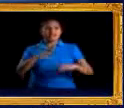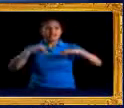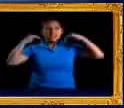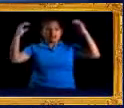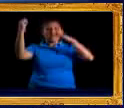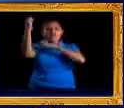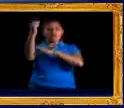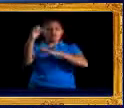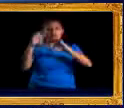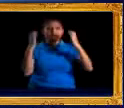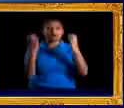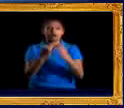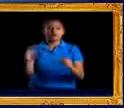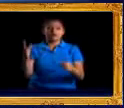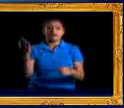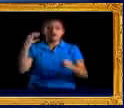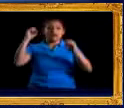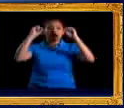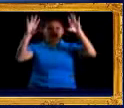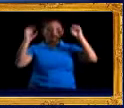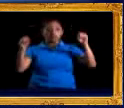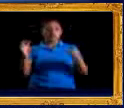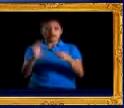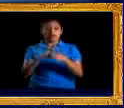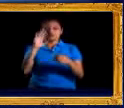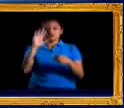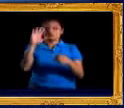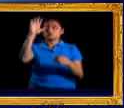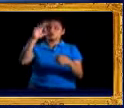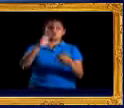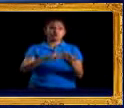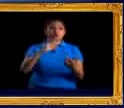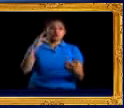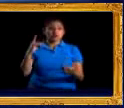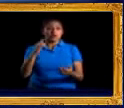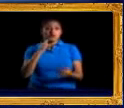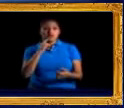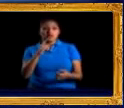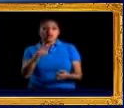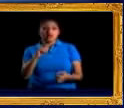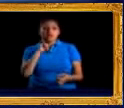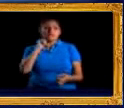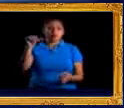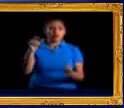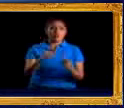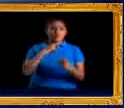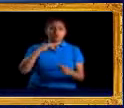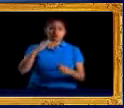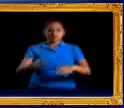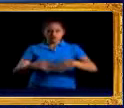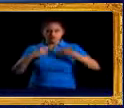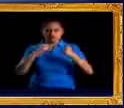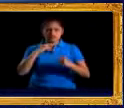y clamó con potente voz diciendo: cayó, cayó la gran Babilonia, se ha